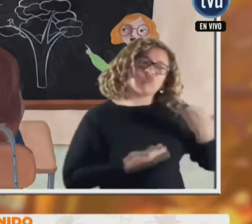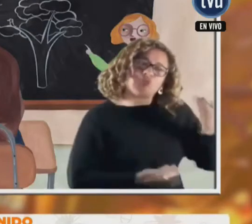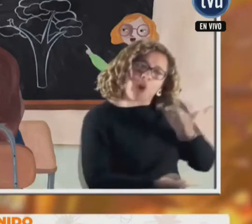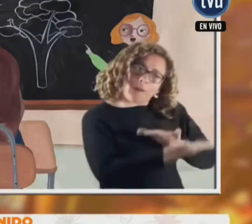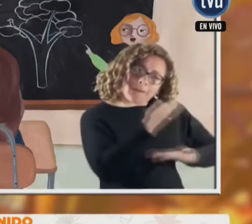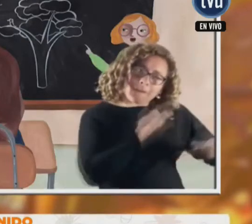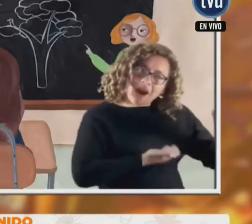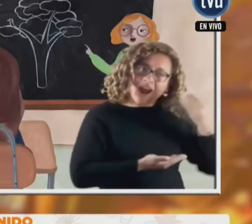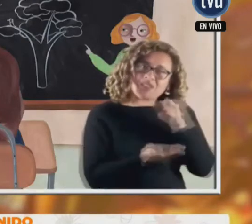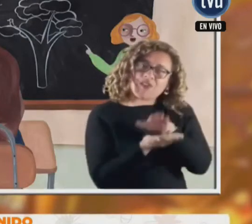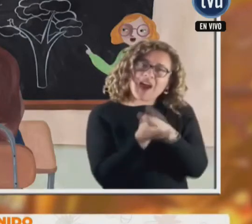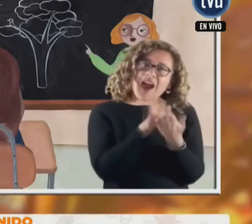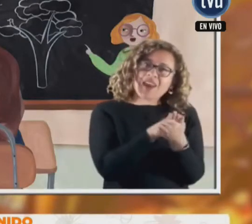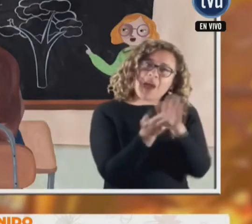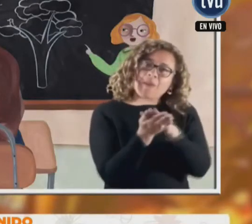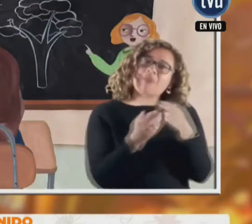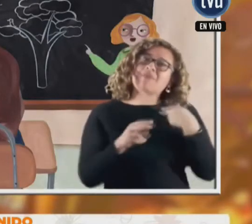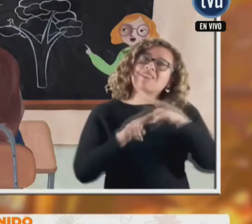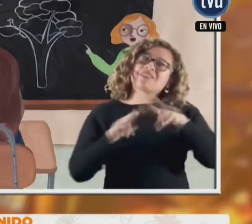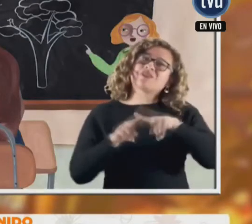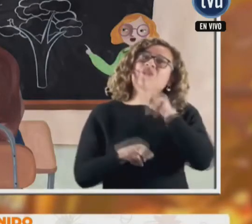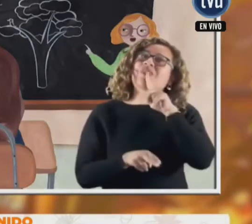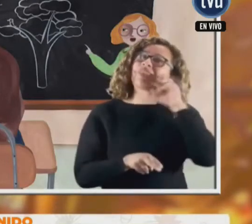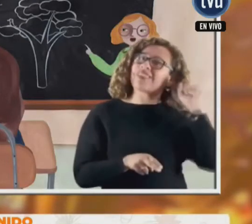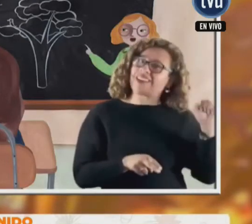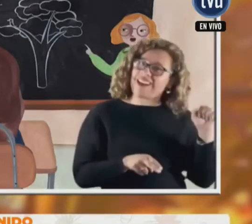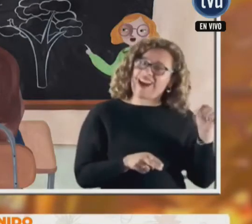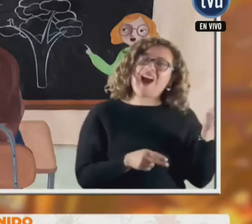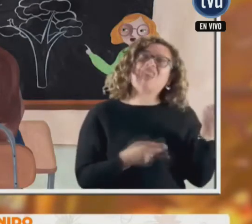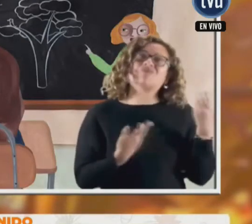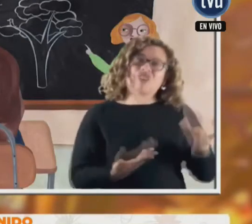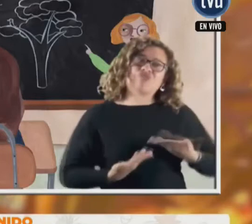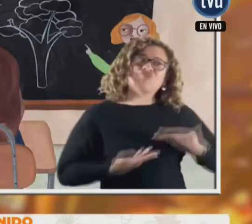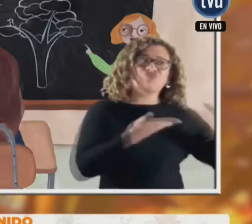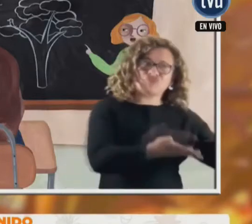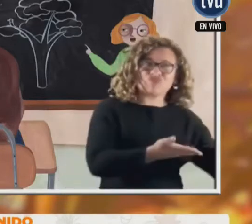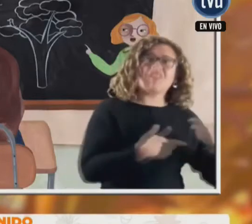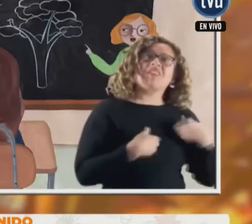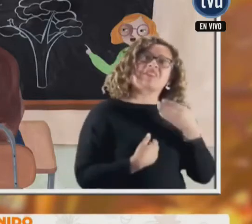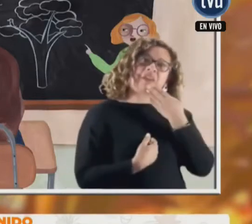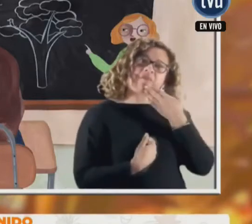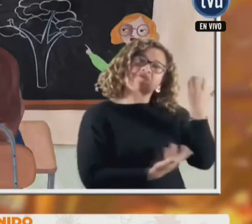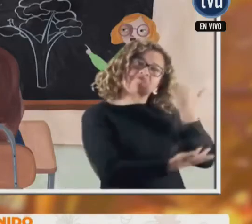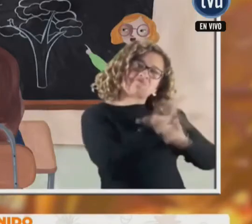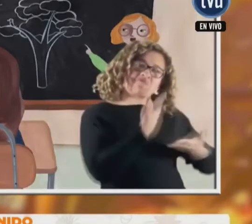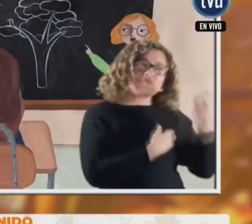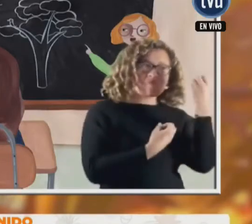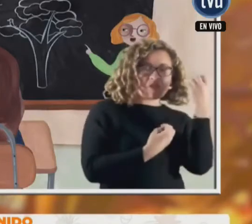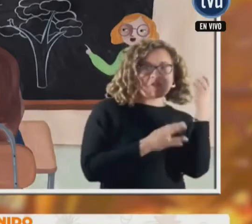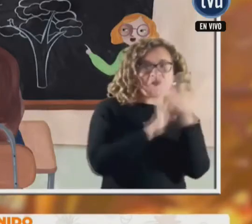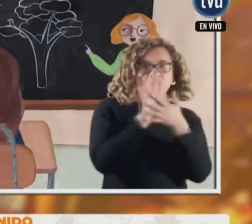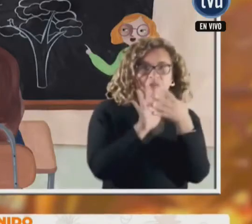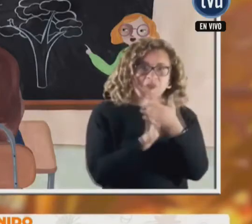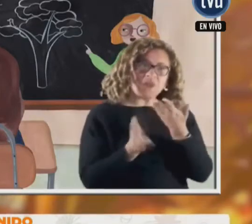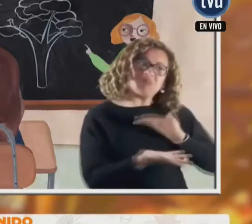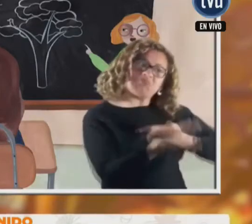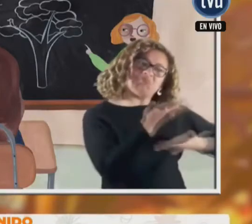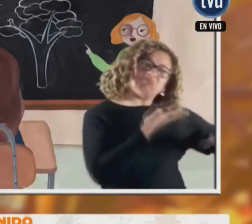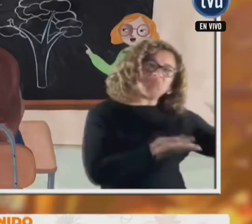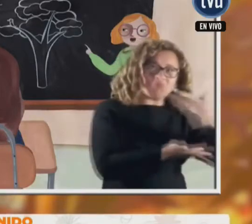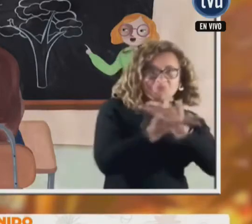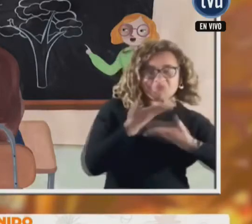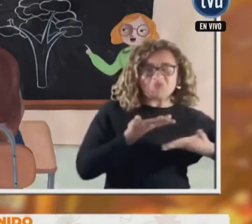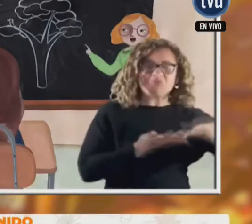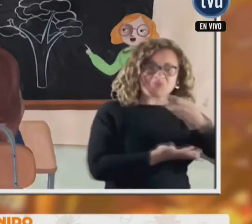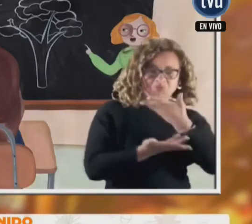Nui, la que yo les decía que es esta niña que conoce las hierbas de su casa a partir de los conocimientos de su abuela,